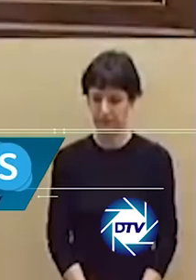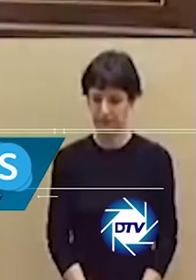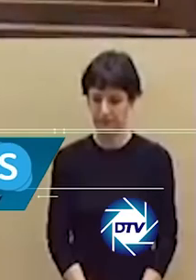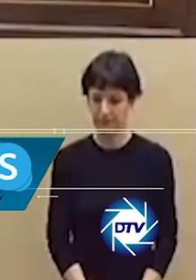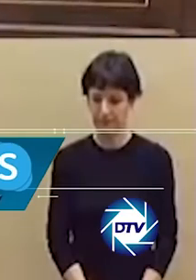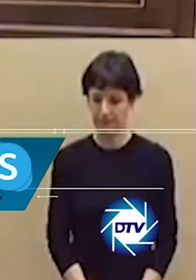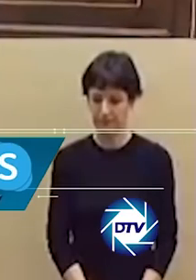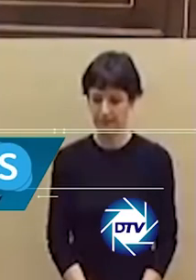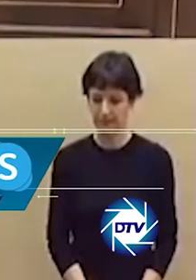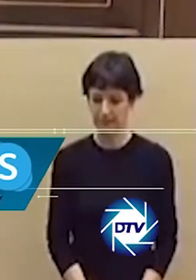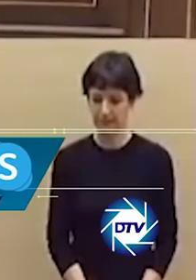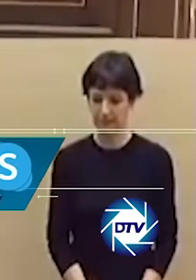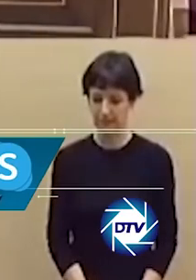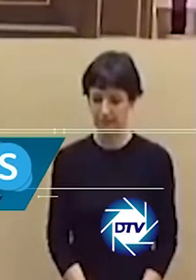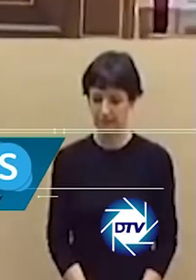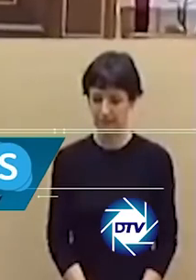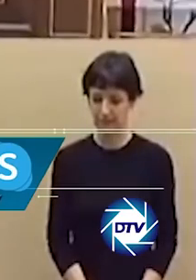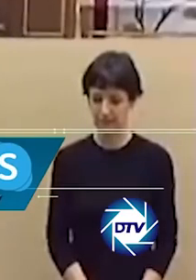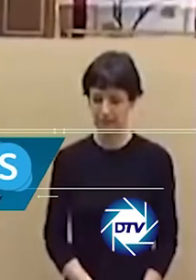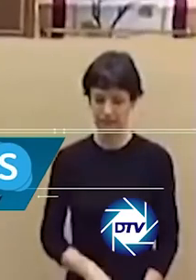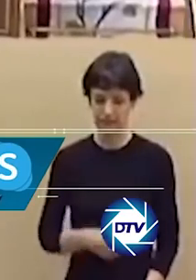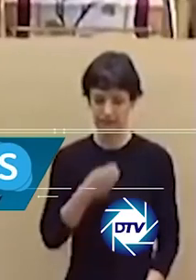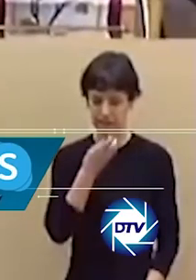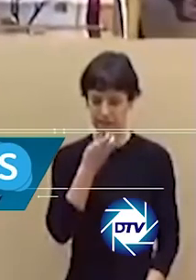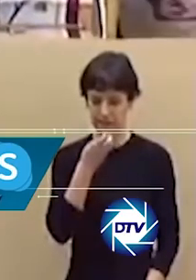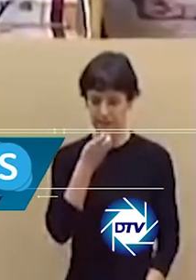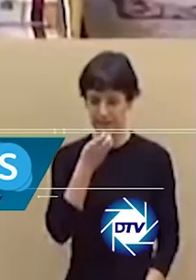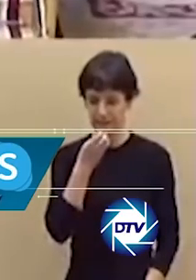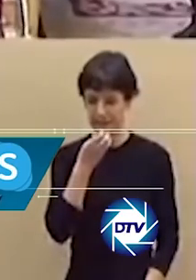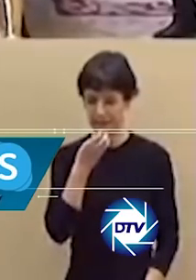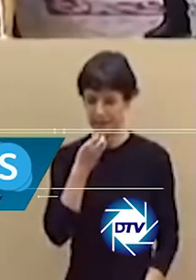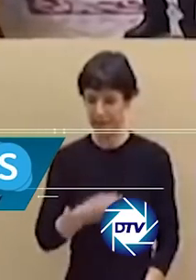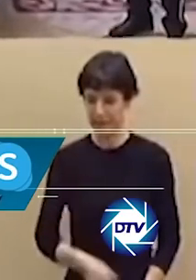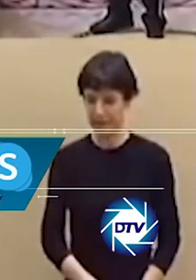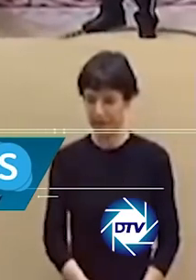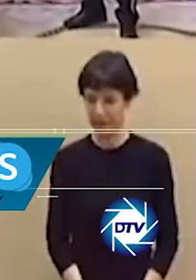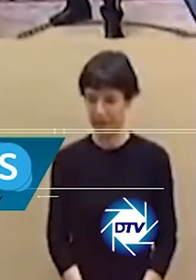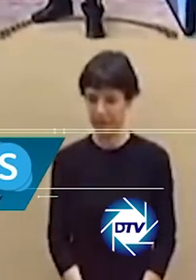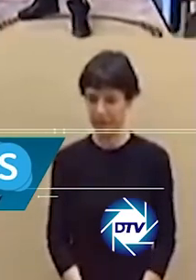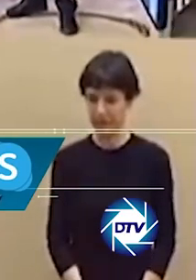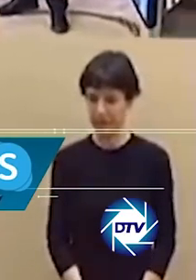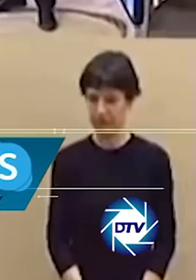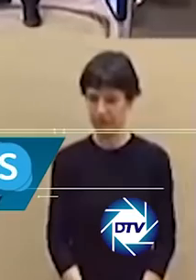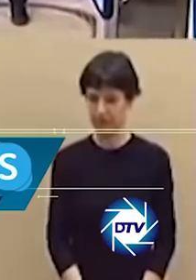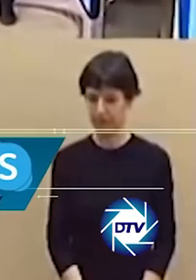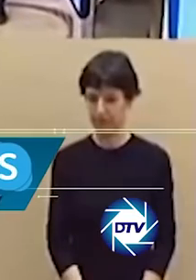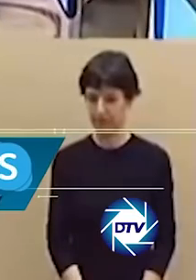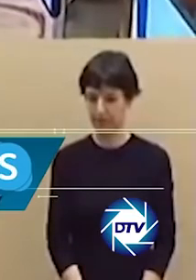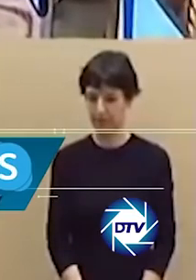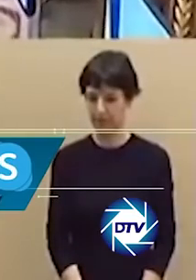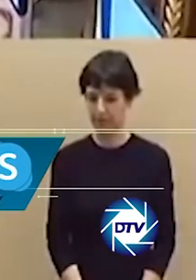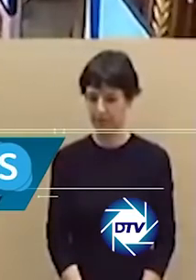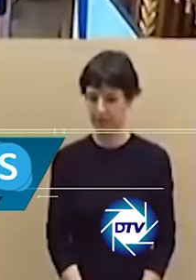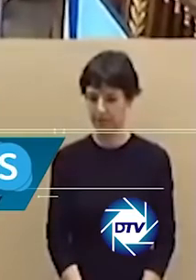más armas ha vendido en los últimos años al señor Putin. El señor Macron, el del Ciudadanos, el de los liberalios